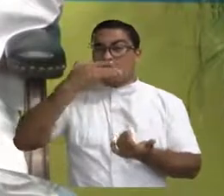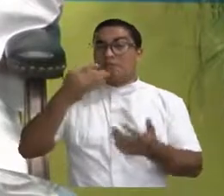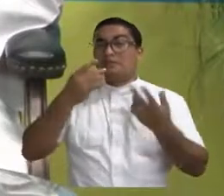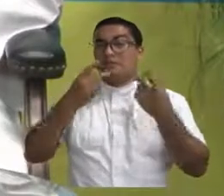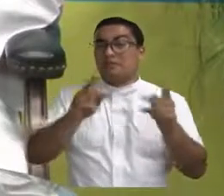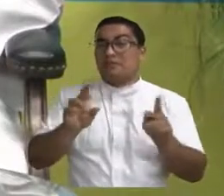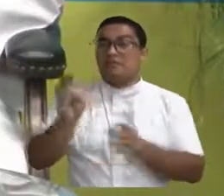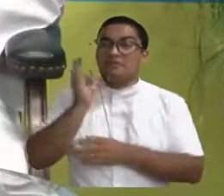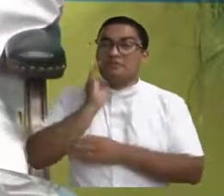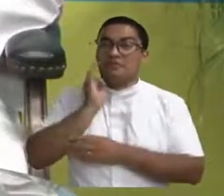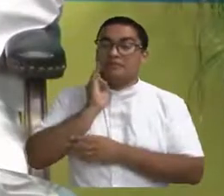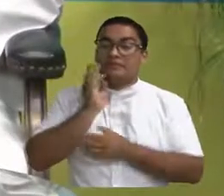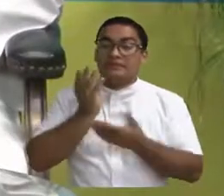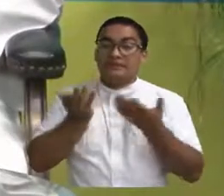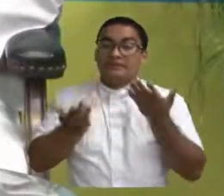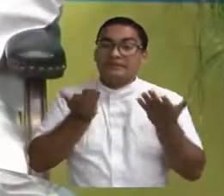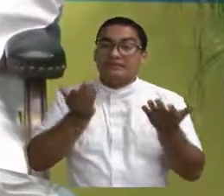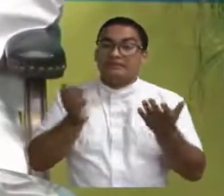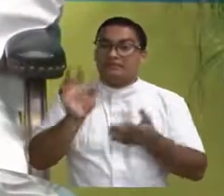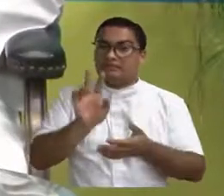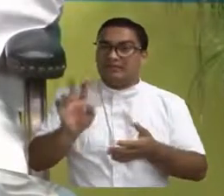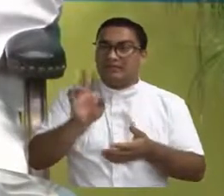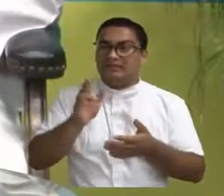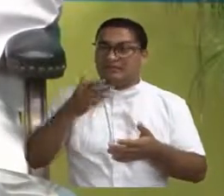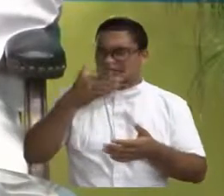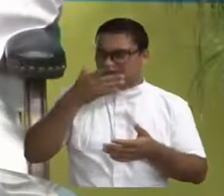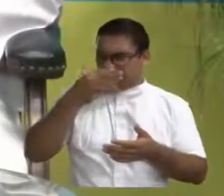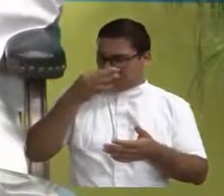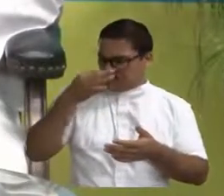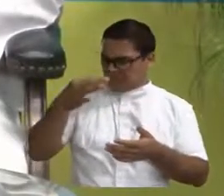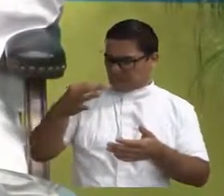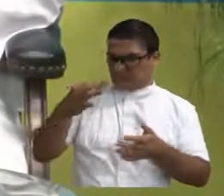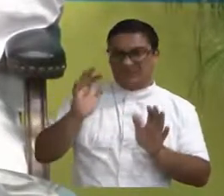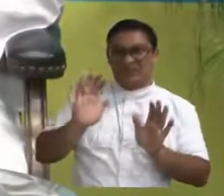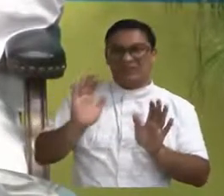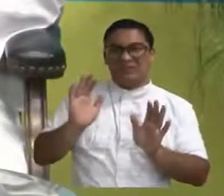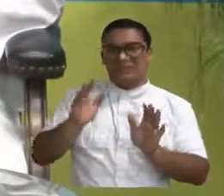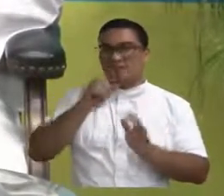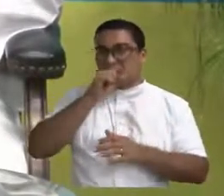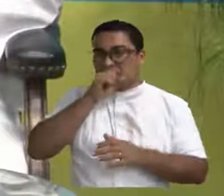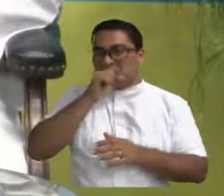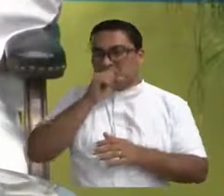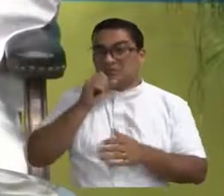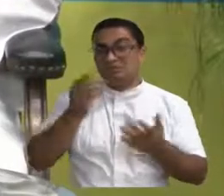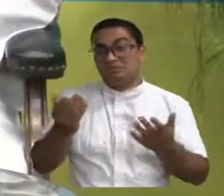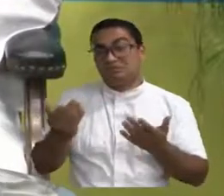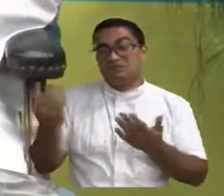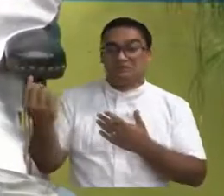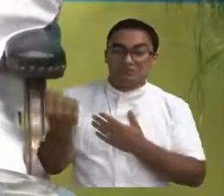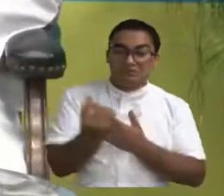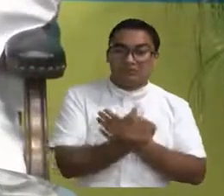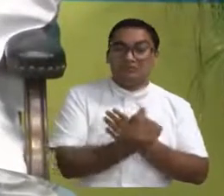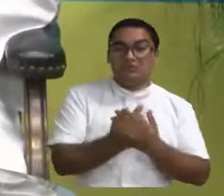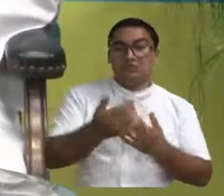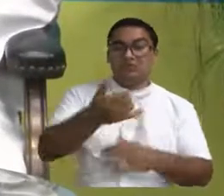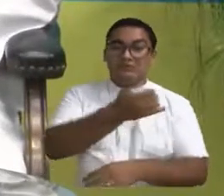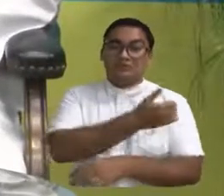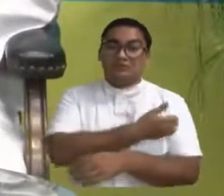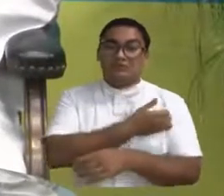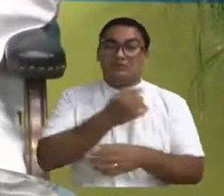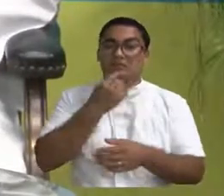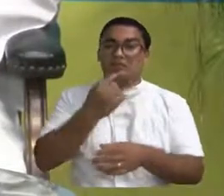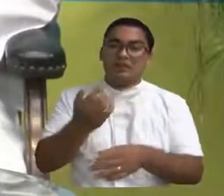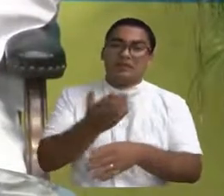mamá la inquieta más cuando el moco es verde, y en ese momento llegan. Y como bien habíamos dicho anteriormente junto con la